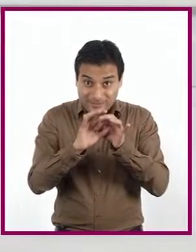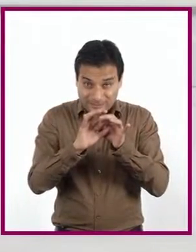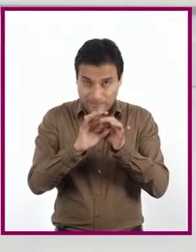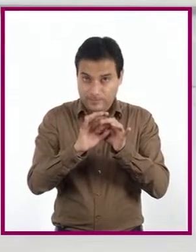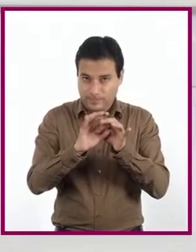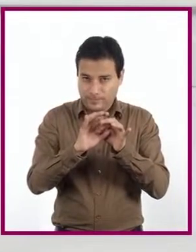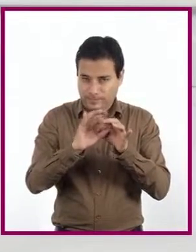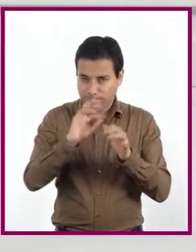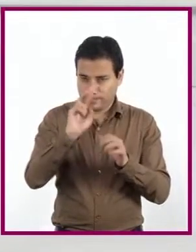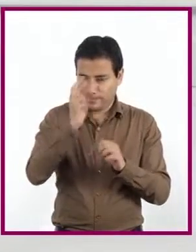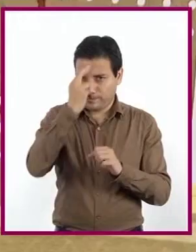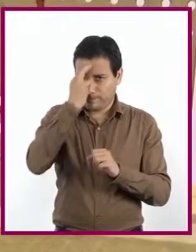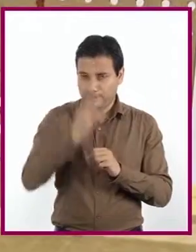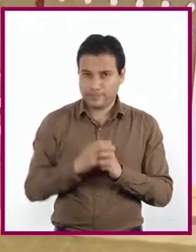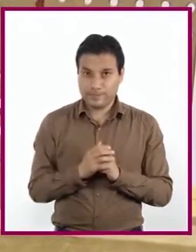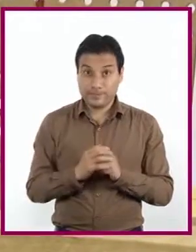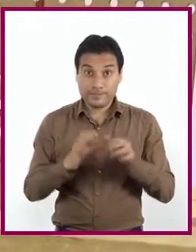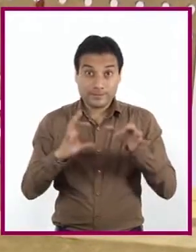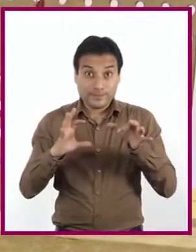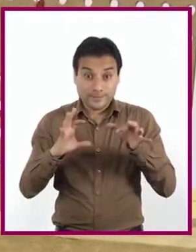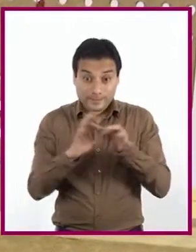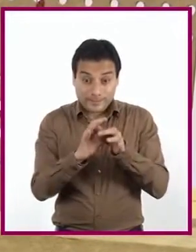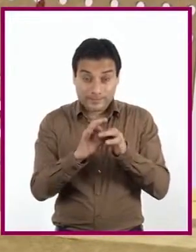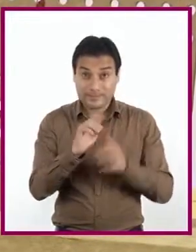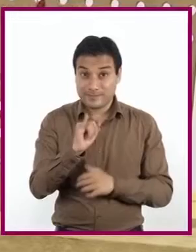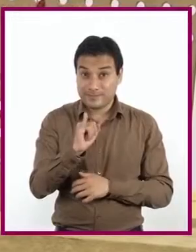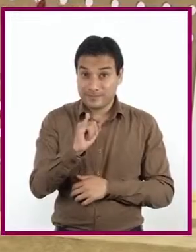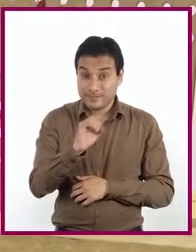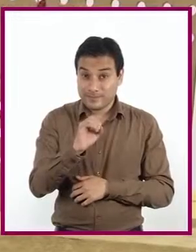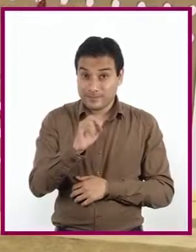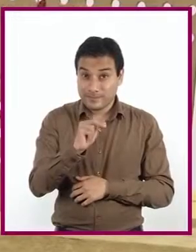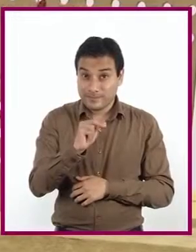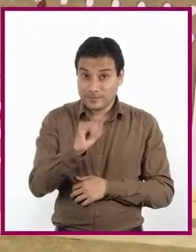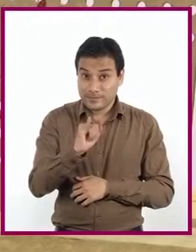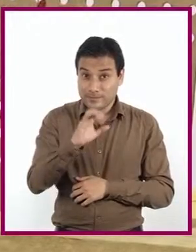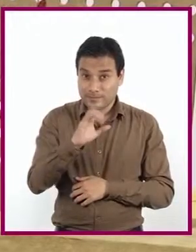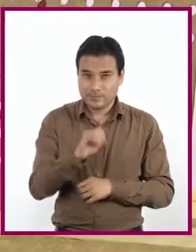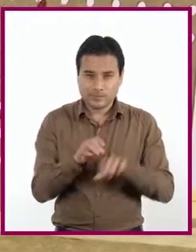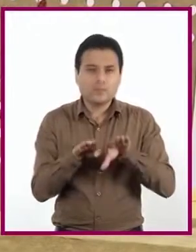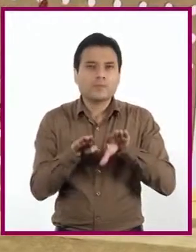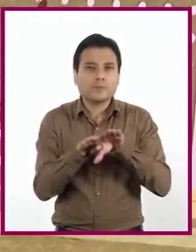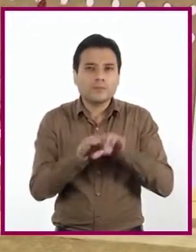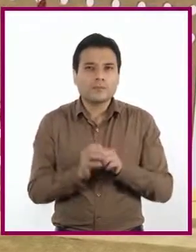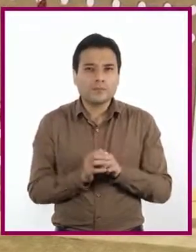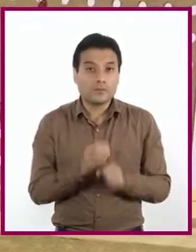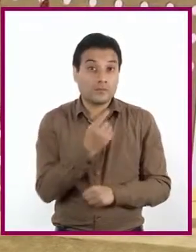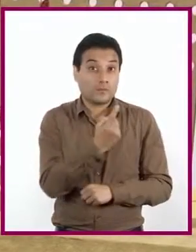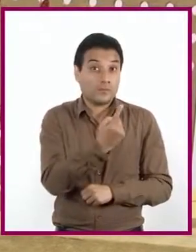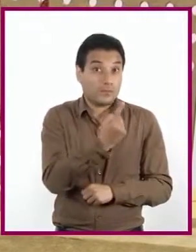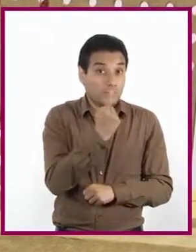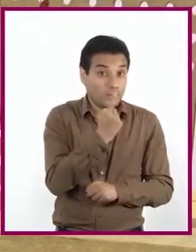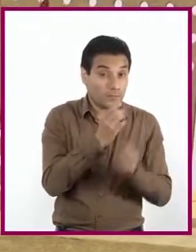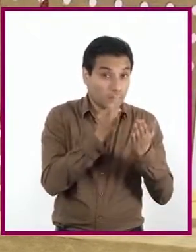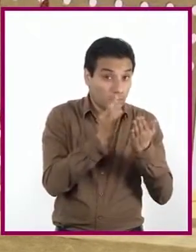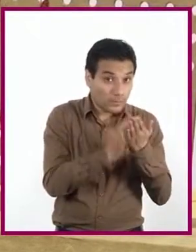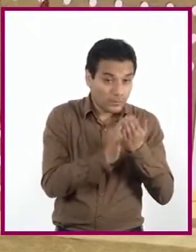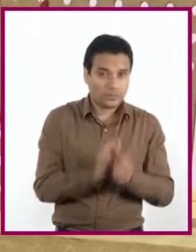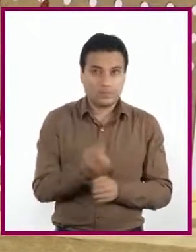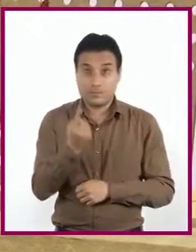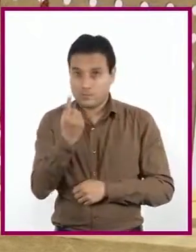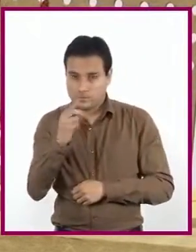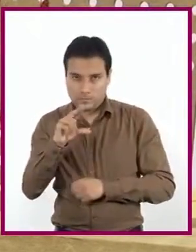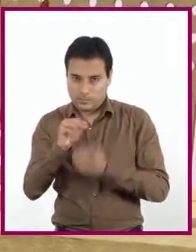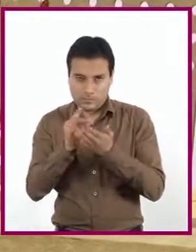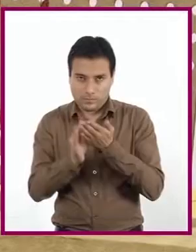recordar que en el enlace iónico se tiene que llevar a cabo entre un metal y un no metal. También